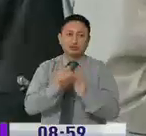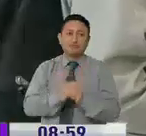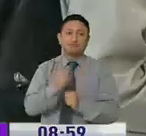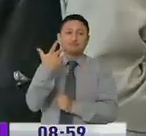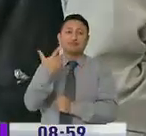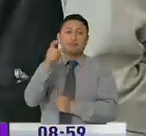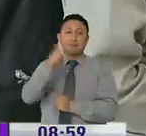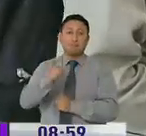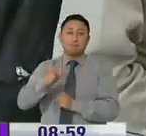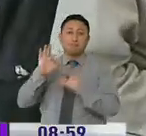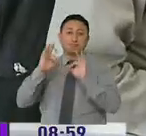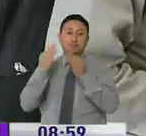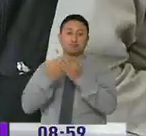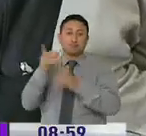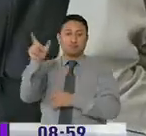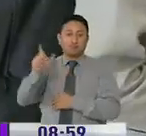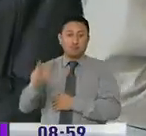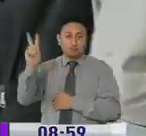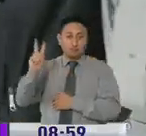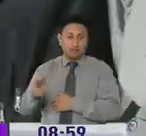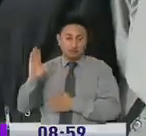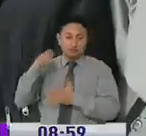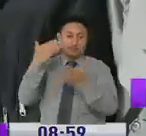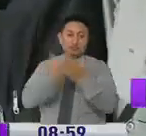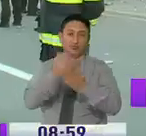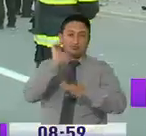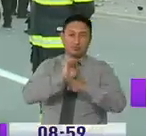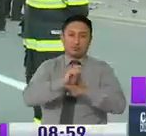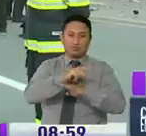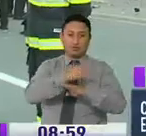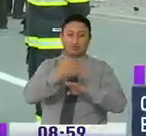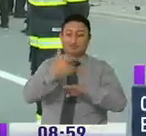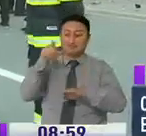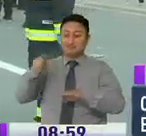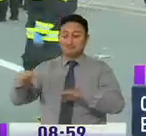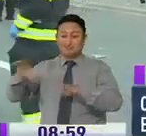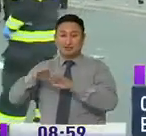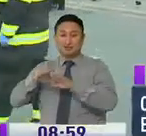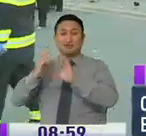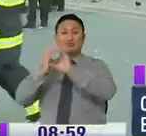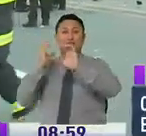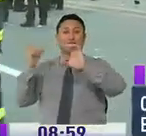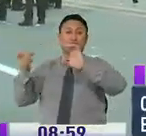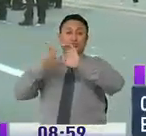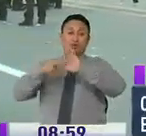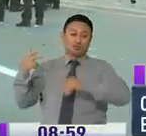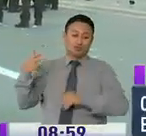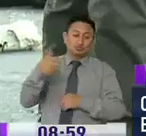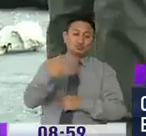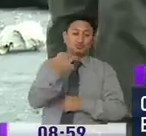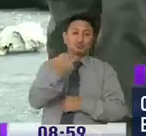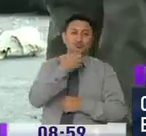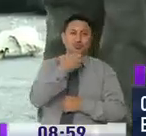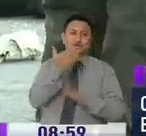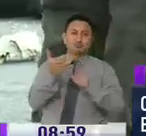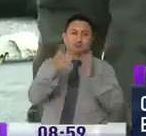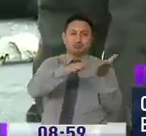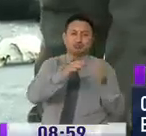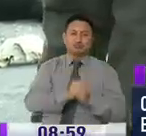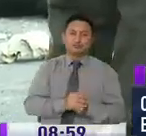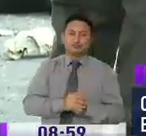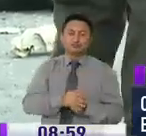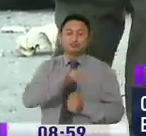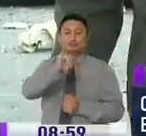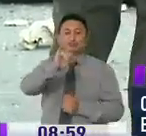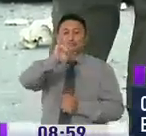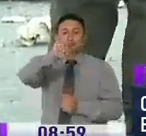5 pasajeros de nacionalidad venezolana, quienes viajaban en el narcobús accidentado el pasado 14 de agosto. Irwin es